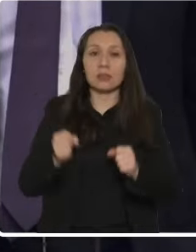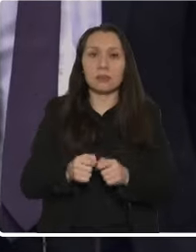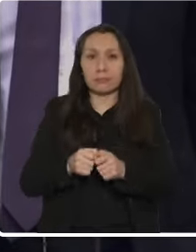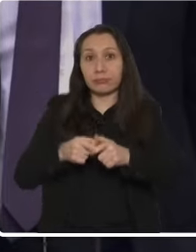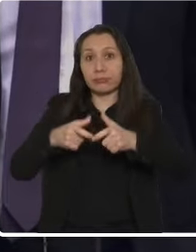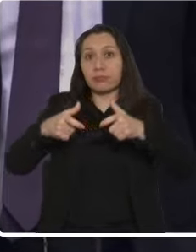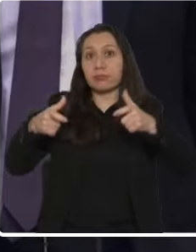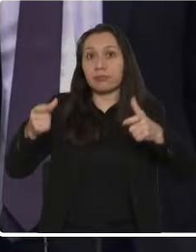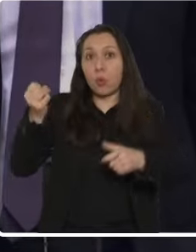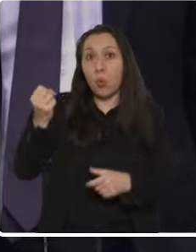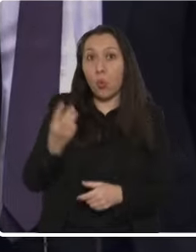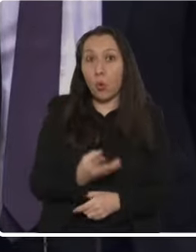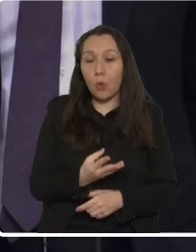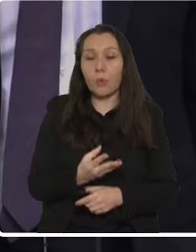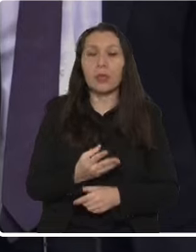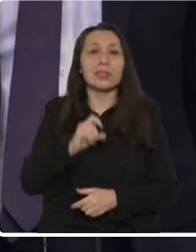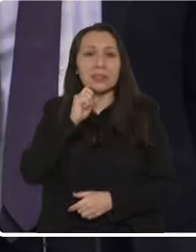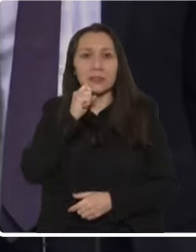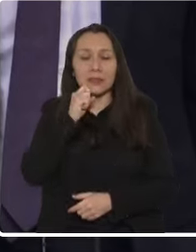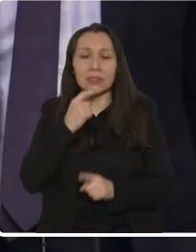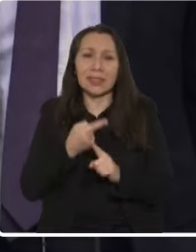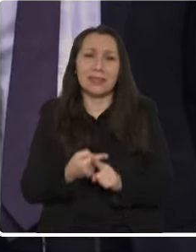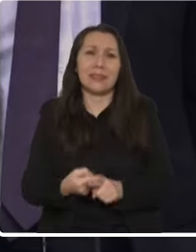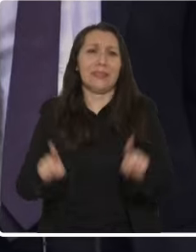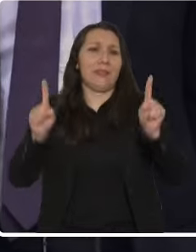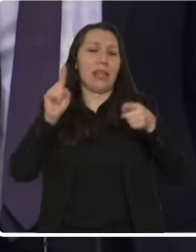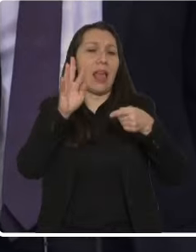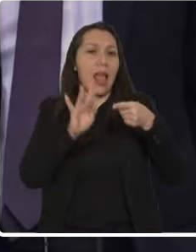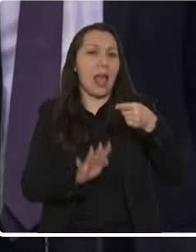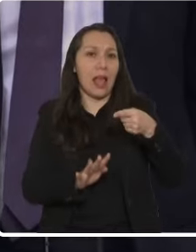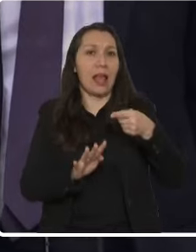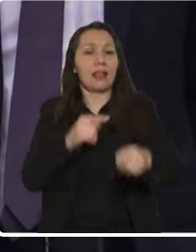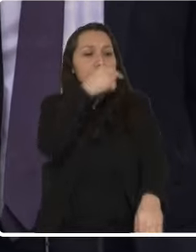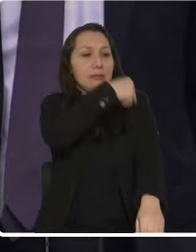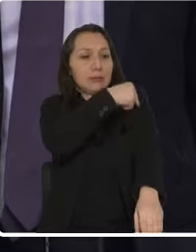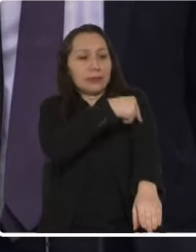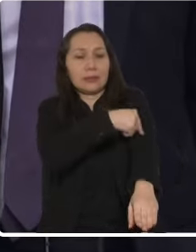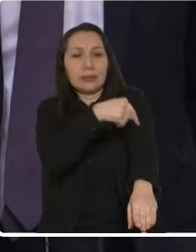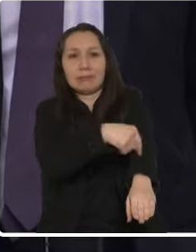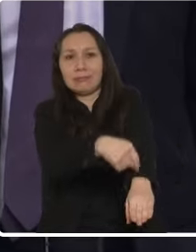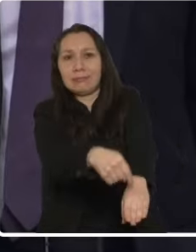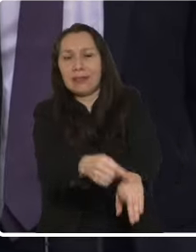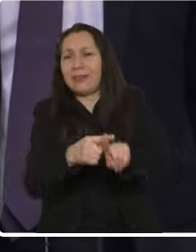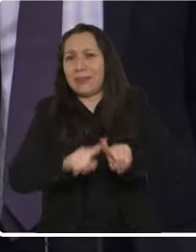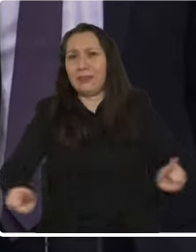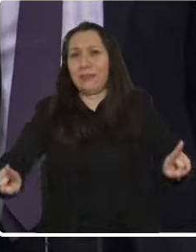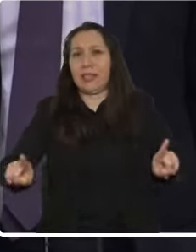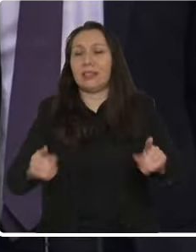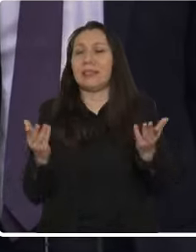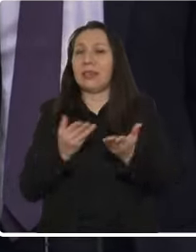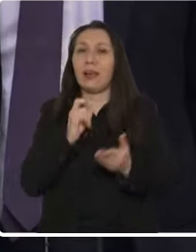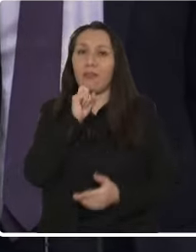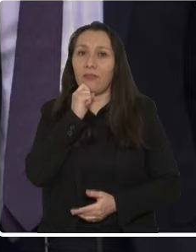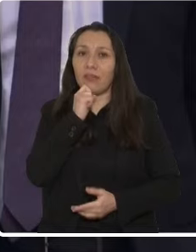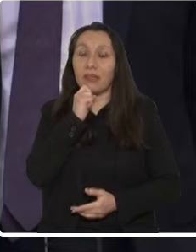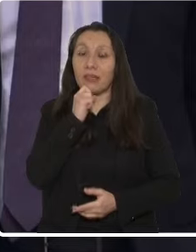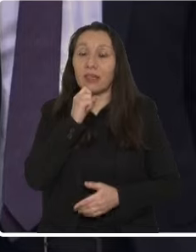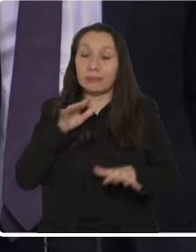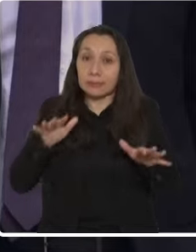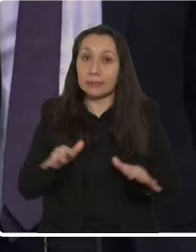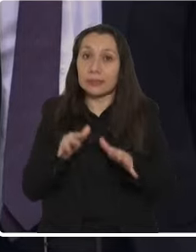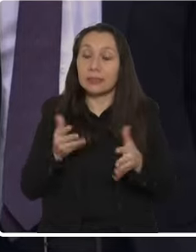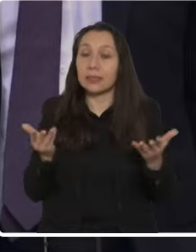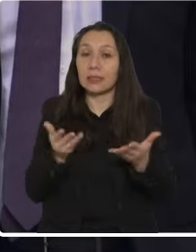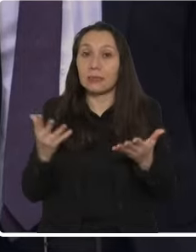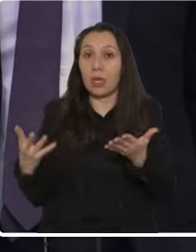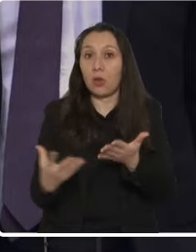las cifras que esto involucra son de otra característica que en el resto del país. Eso implica, en la práctica,